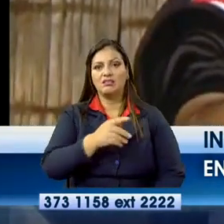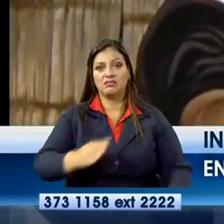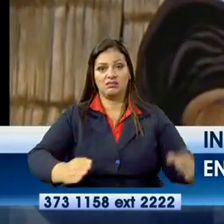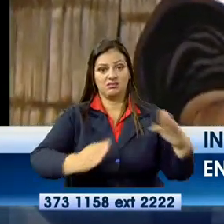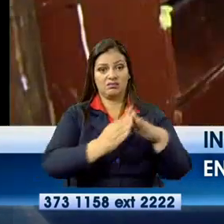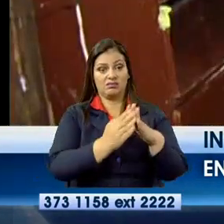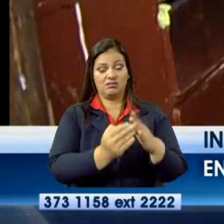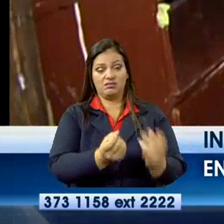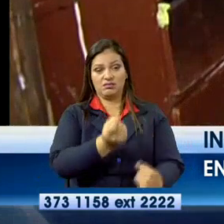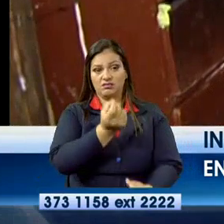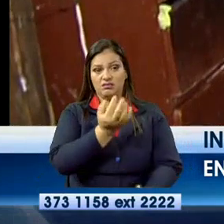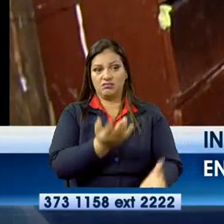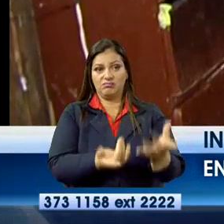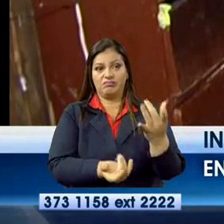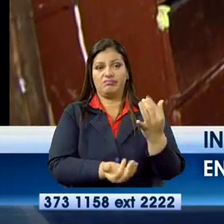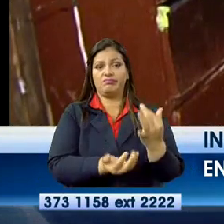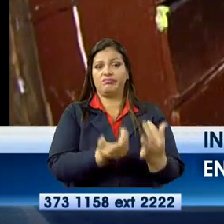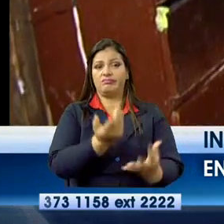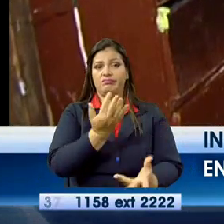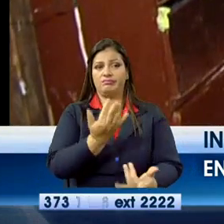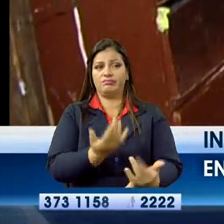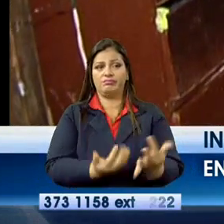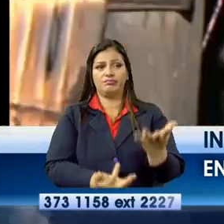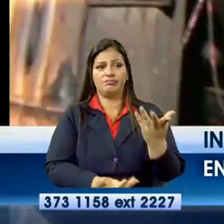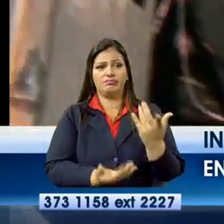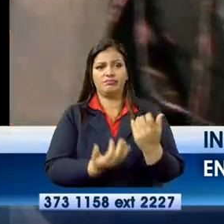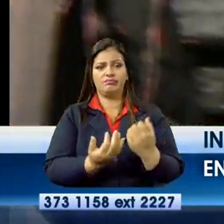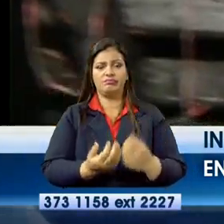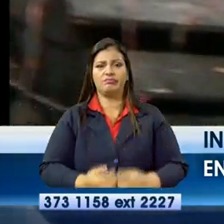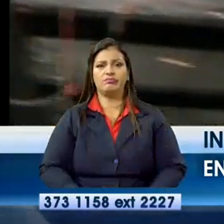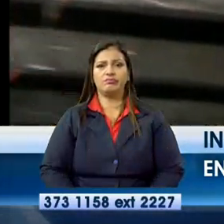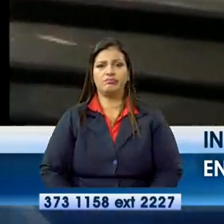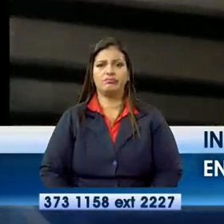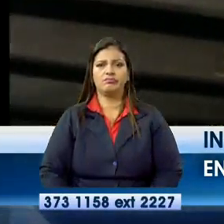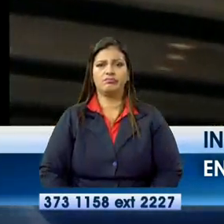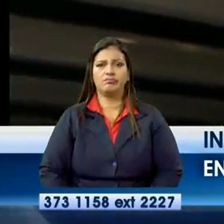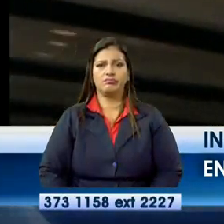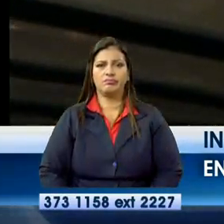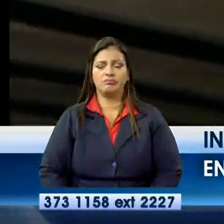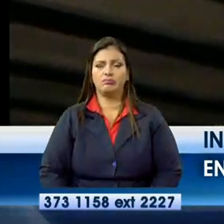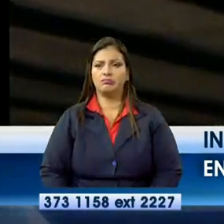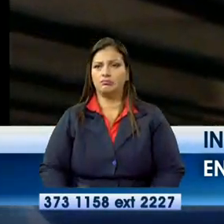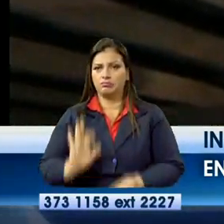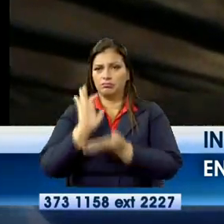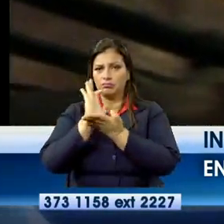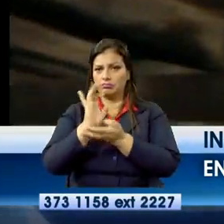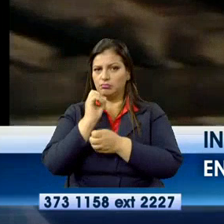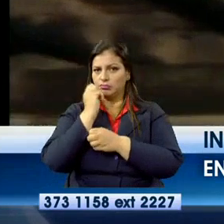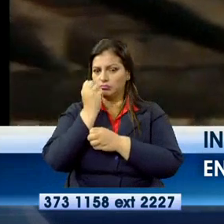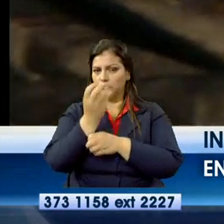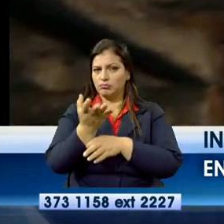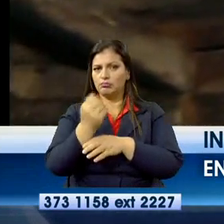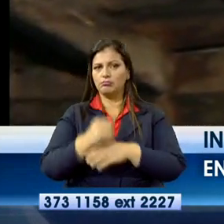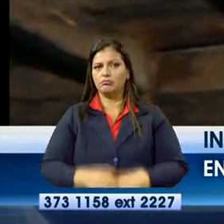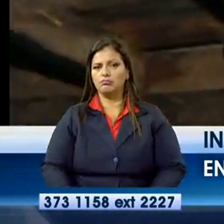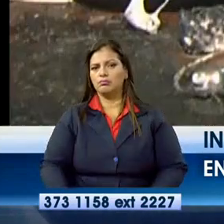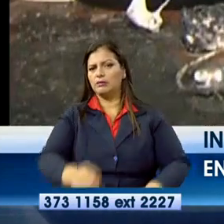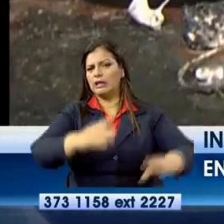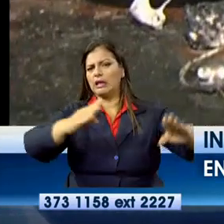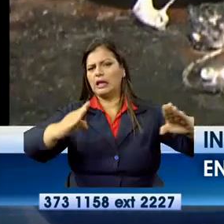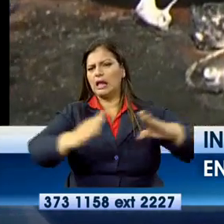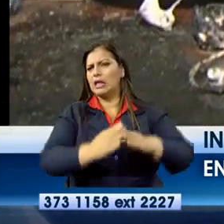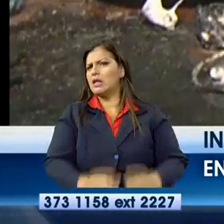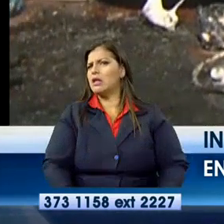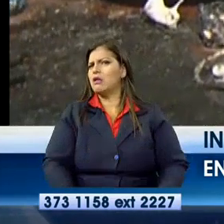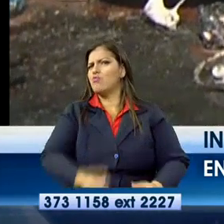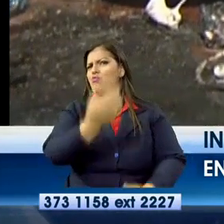hogar solo divisaban la destrucción que dejó el incendio en el corto plazo que duró. Según testigos, las llamas de un instante a otro